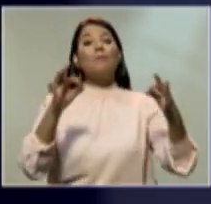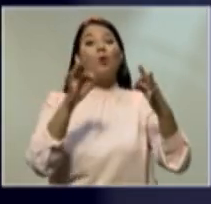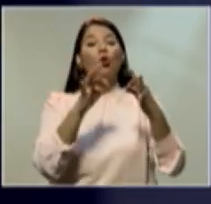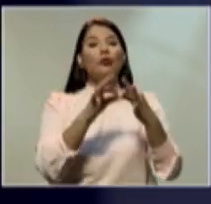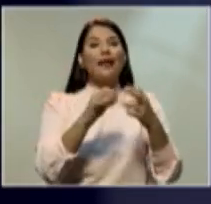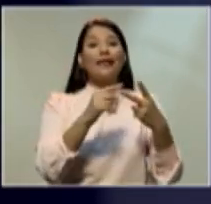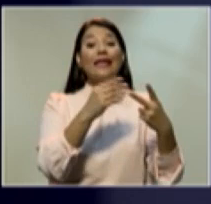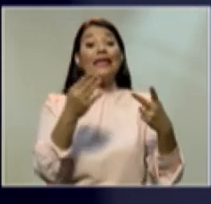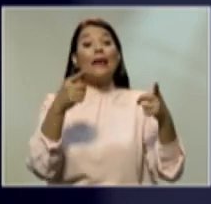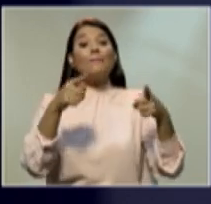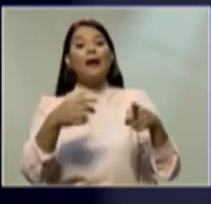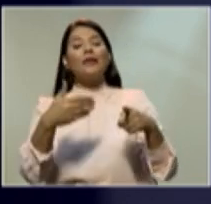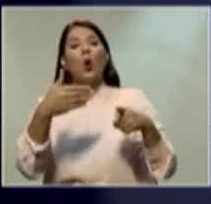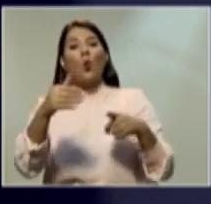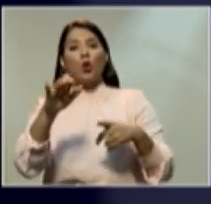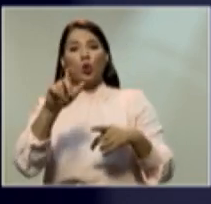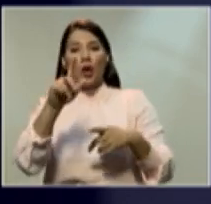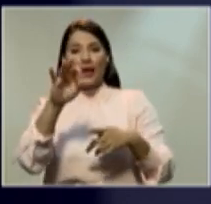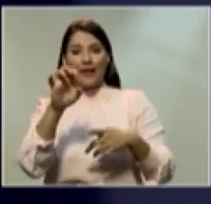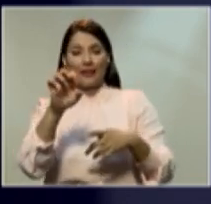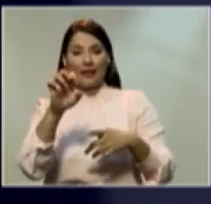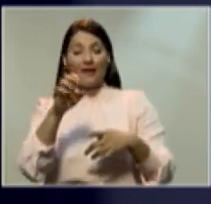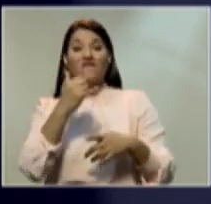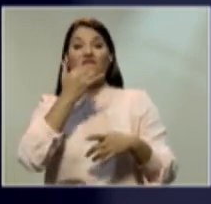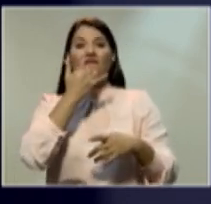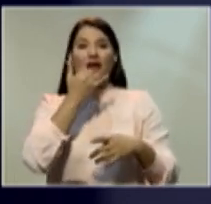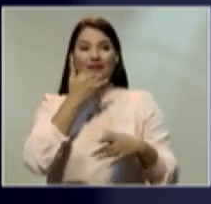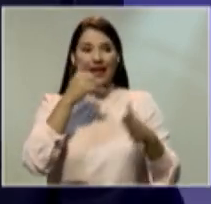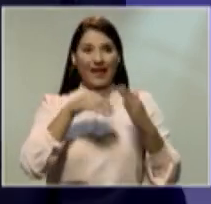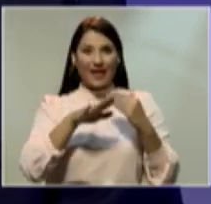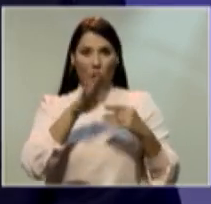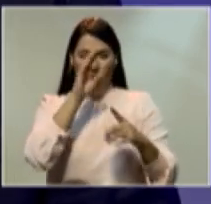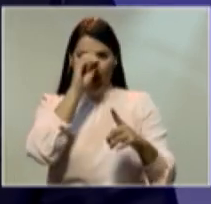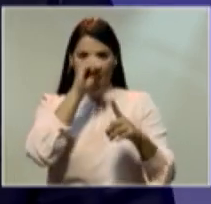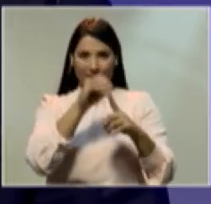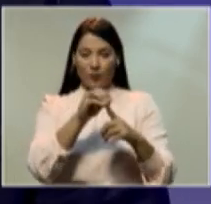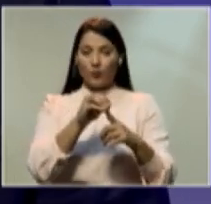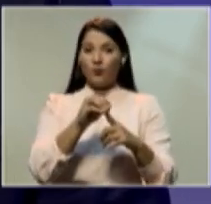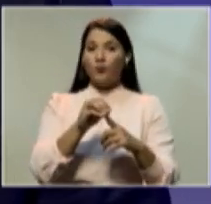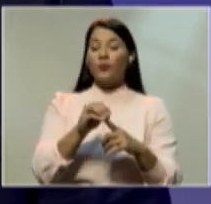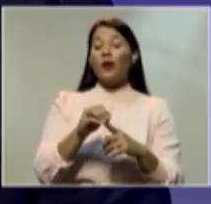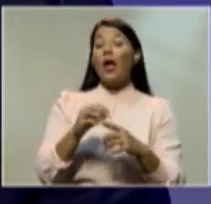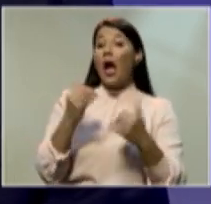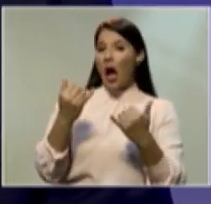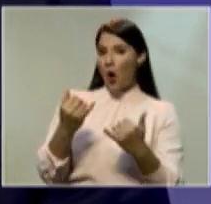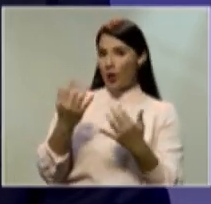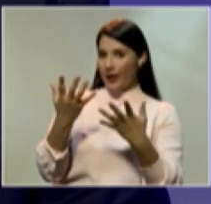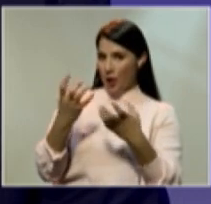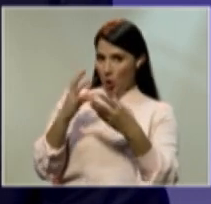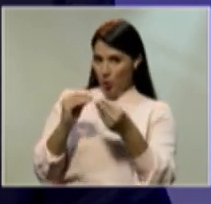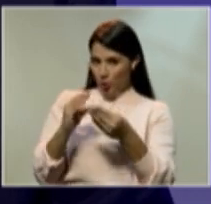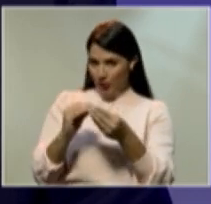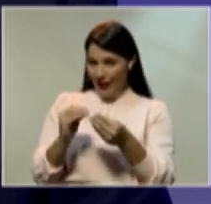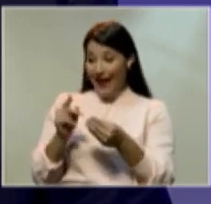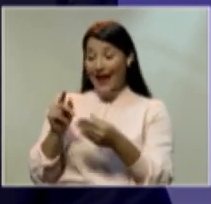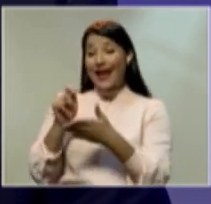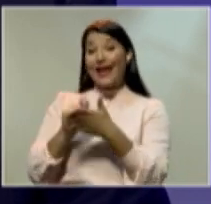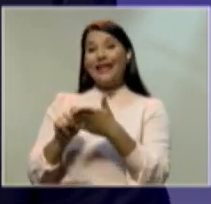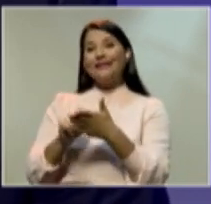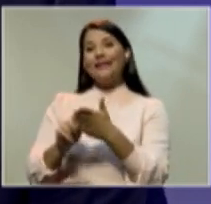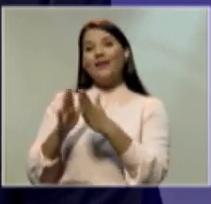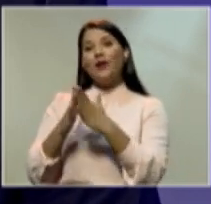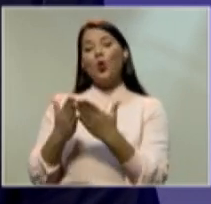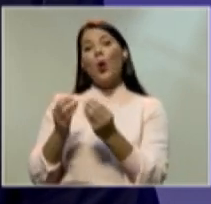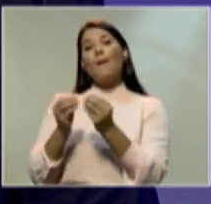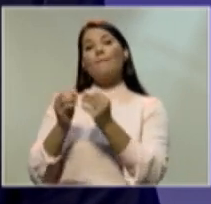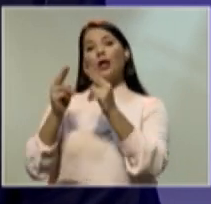cuando las élites fallan en su cometido. Hay que ponerse en contexto. Él escribe su obra más conocida, que es